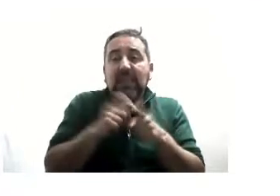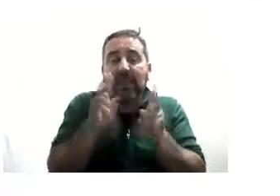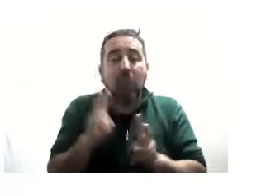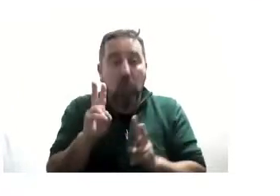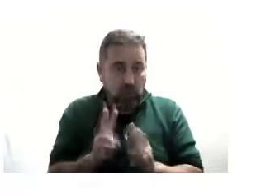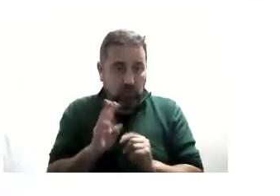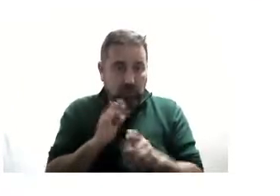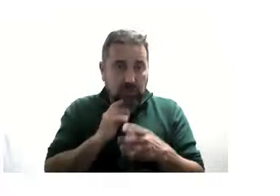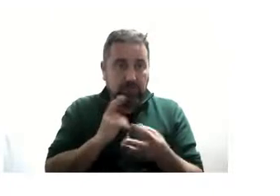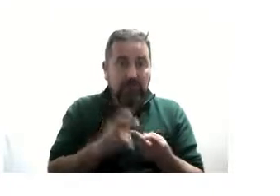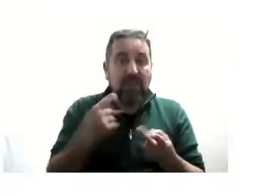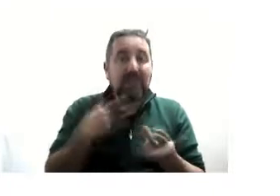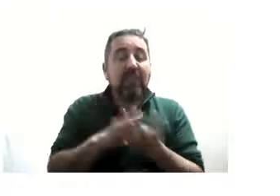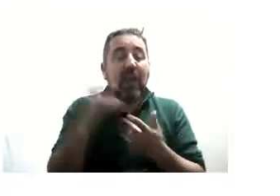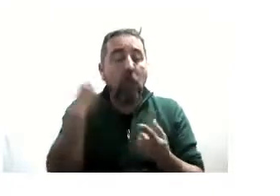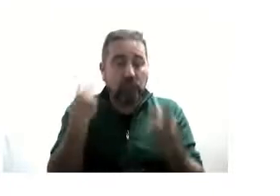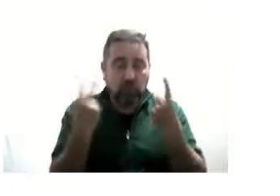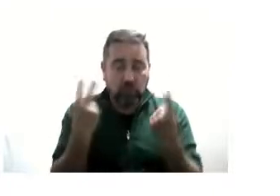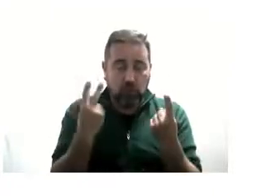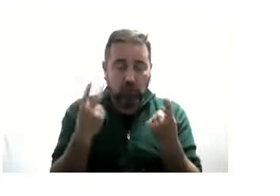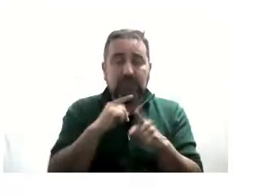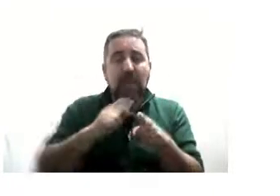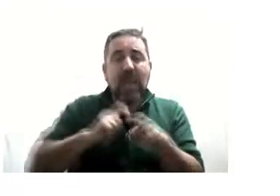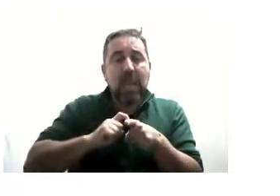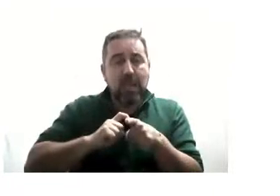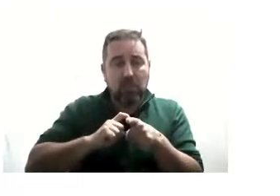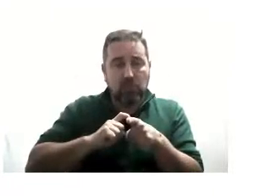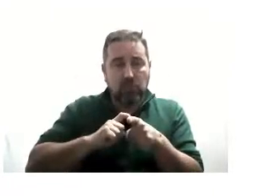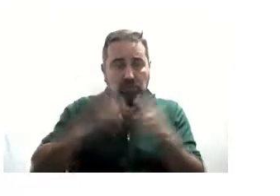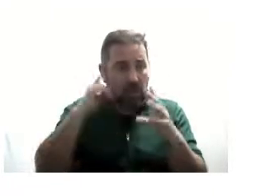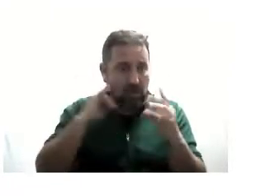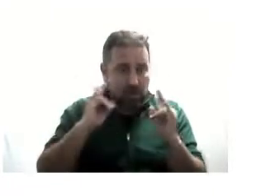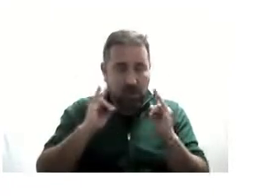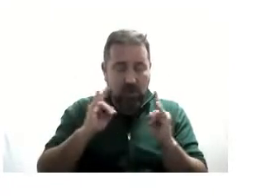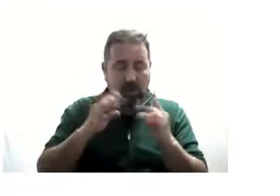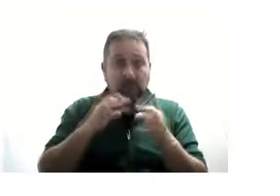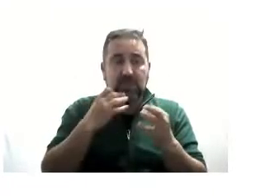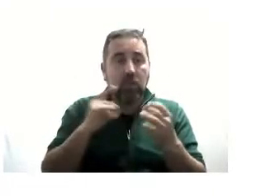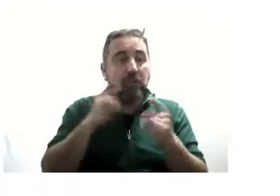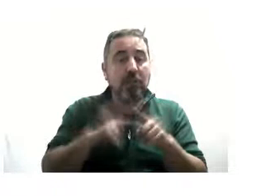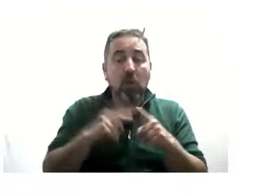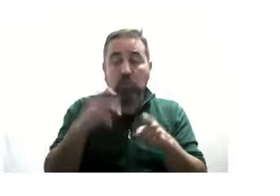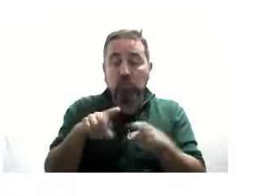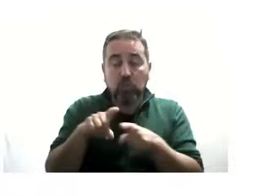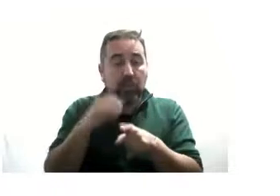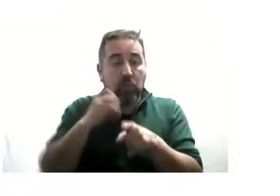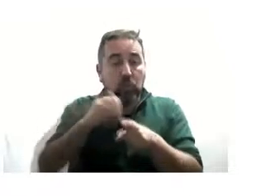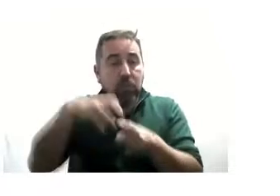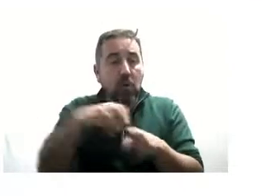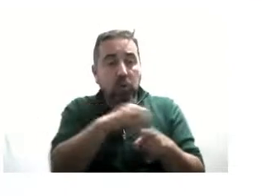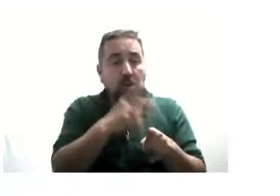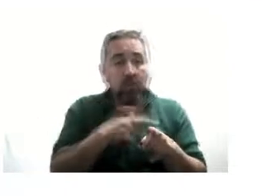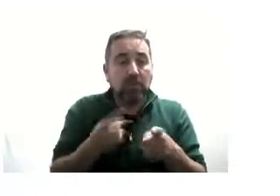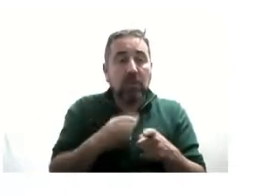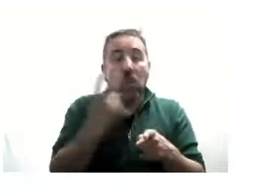neurinomas del acústico en los dos nervios vestibulares, nervios cocleares. Entonces, si nosotros quitamos los dos tumores, quitamos los dos